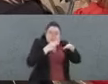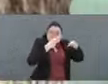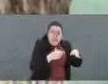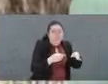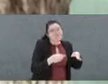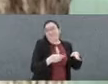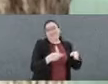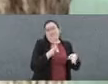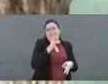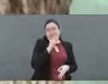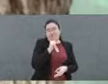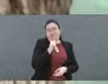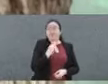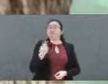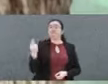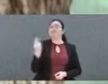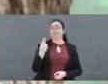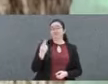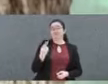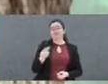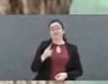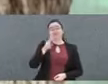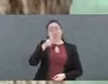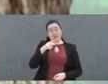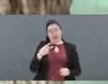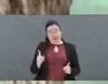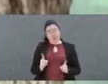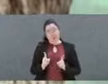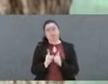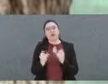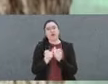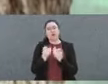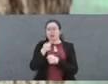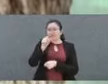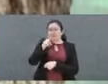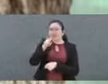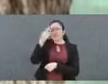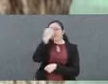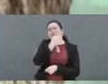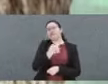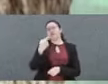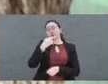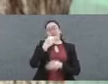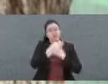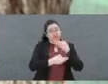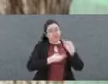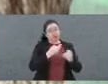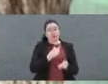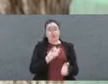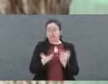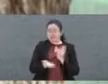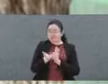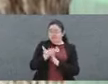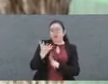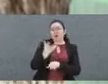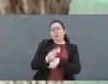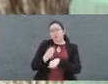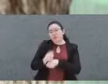eso, sino también si realmente todas estas obras han tenido su impacto o todavía tenemos